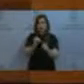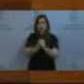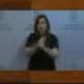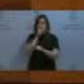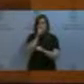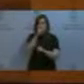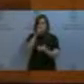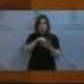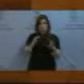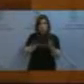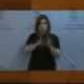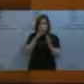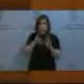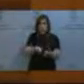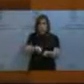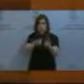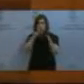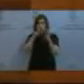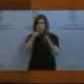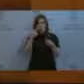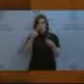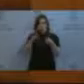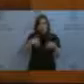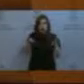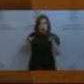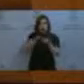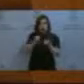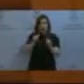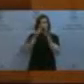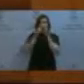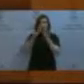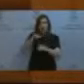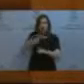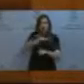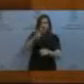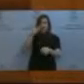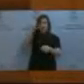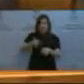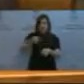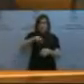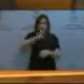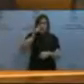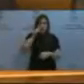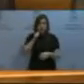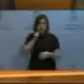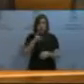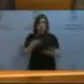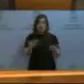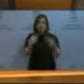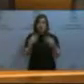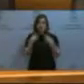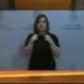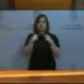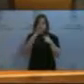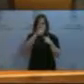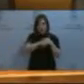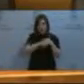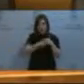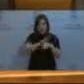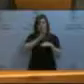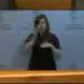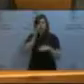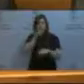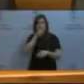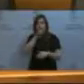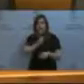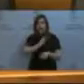un disparo en un control nocturno de jabalí en la zona de seguridad de Oviedo. Gracias, señoría. Señora consejera, tiene la